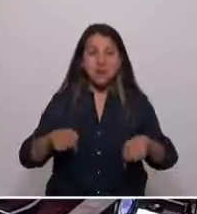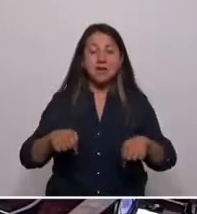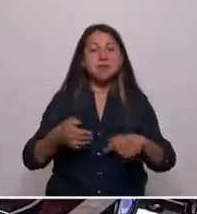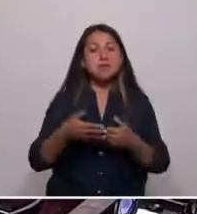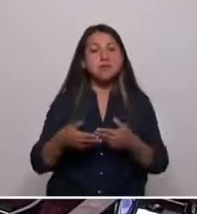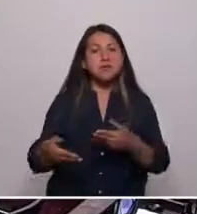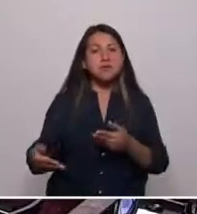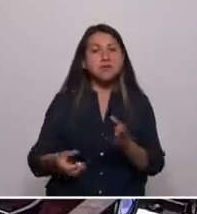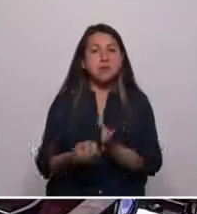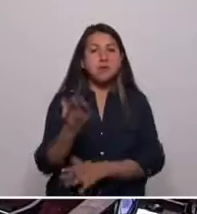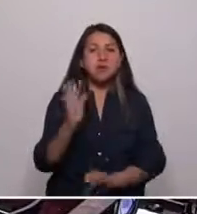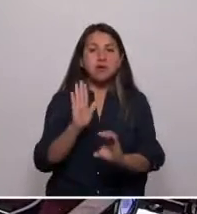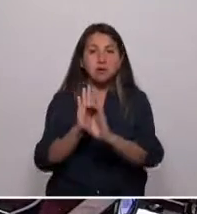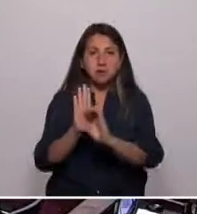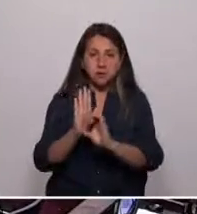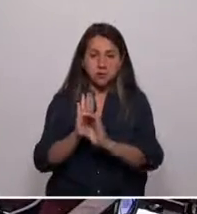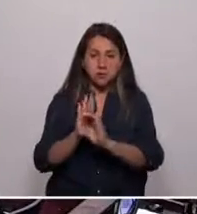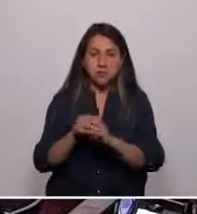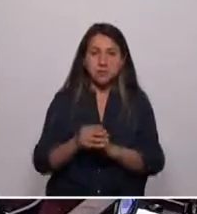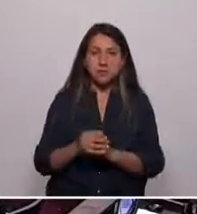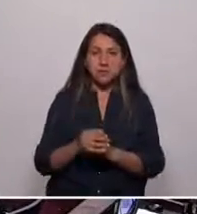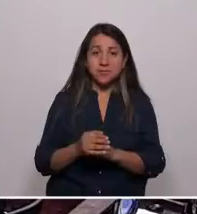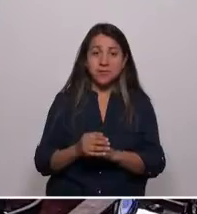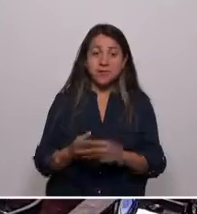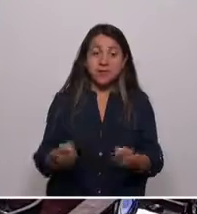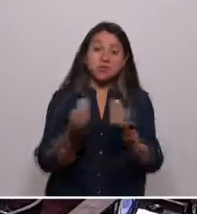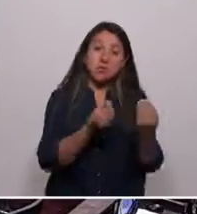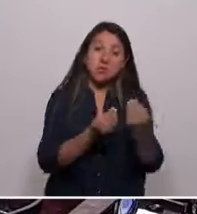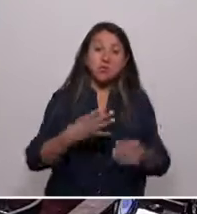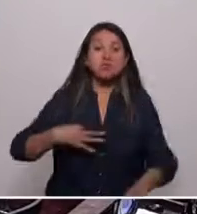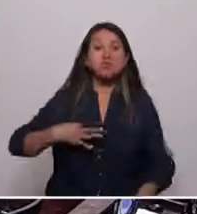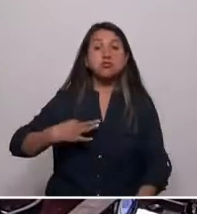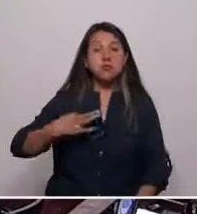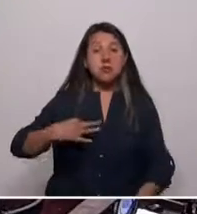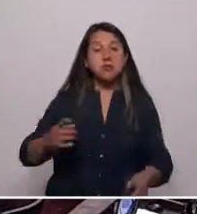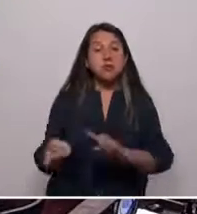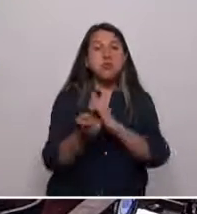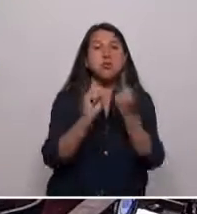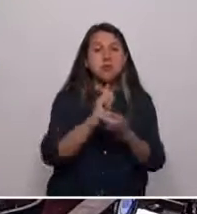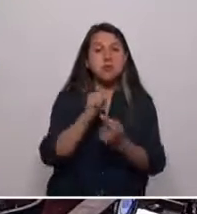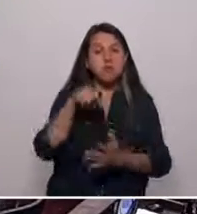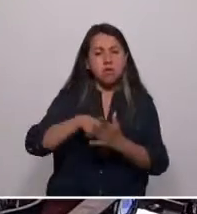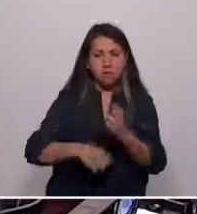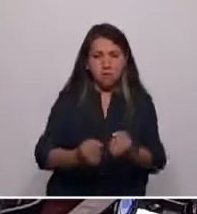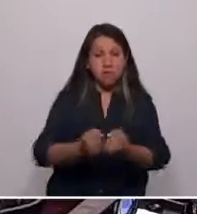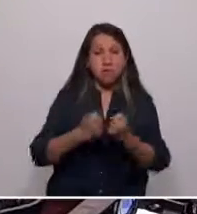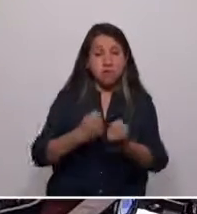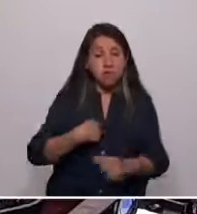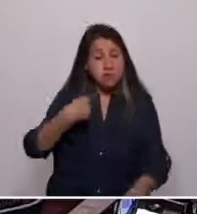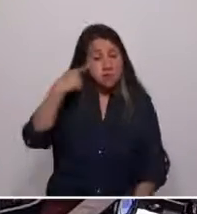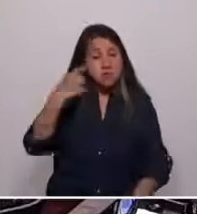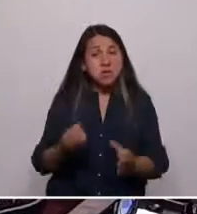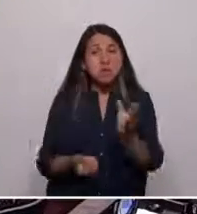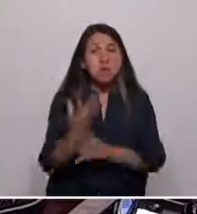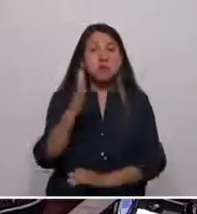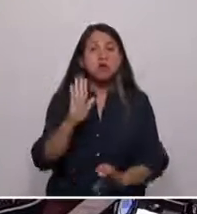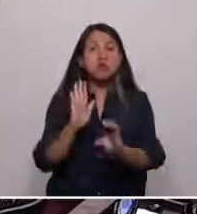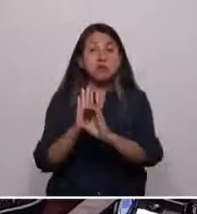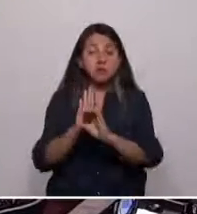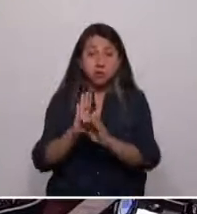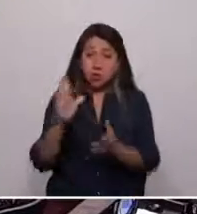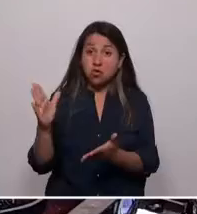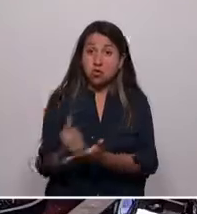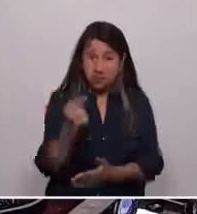proceso constitucional. Está claro que la ciudadanía quiere un cambio radical y piensa que con la nueva Constitución lo